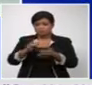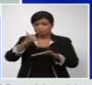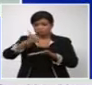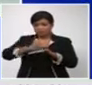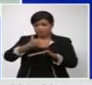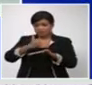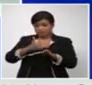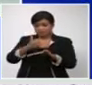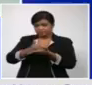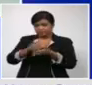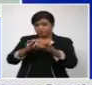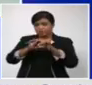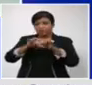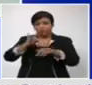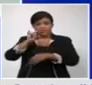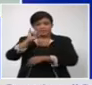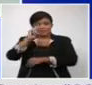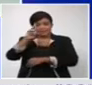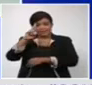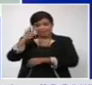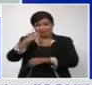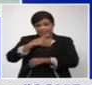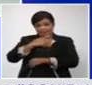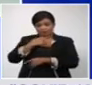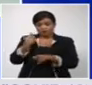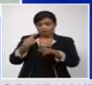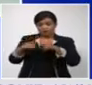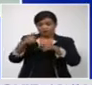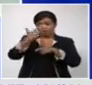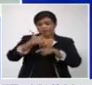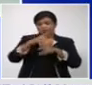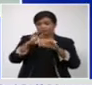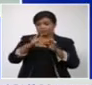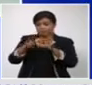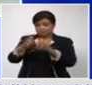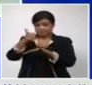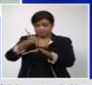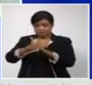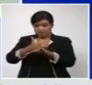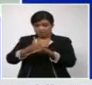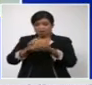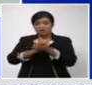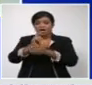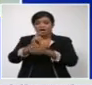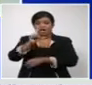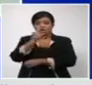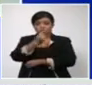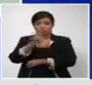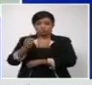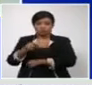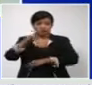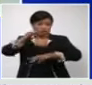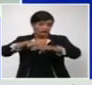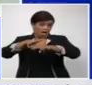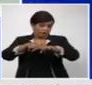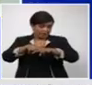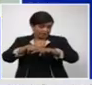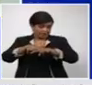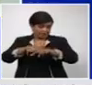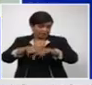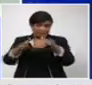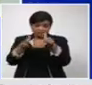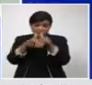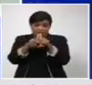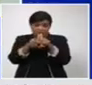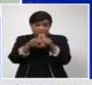Melena, y de Artemisa y Mariel 1 de cada uno. La Habana, todavía con una dispersión en